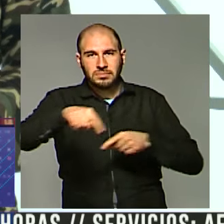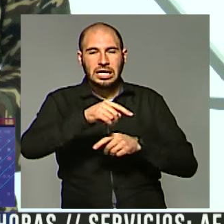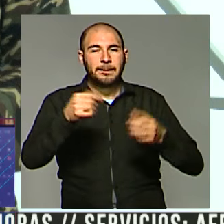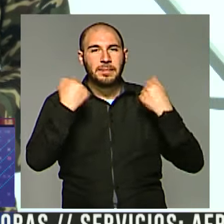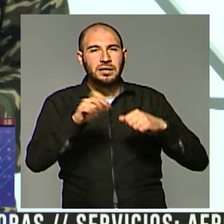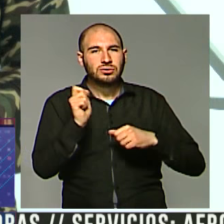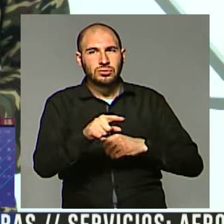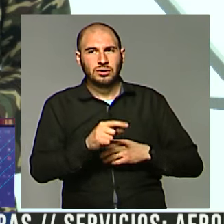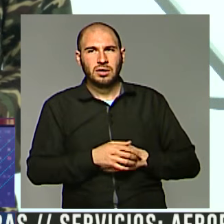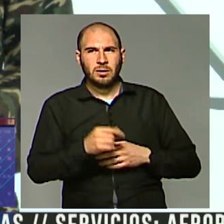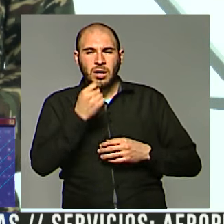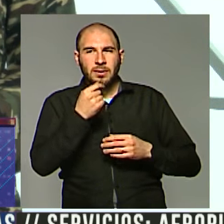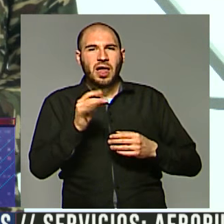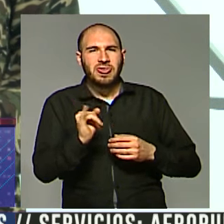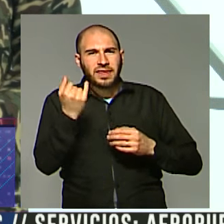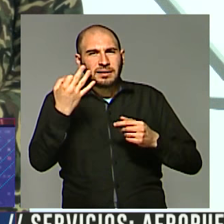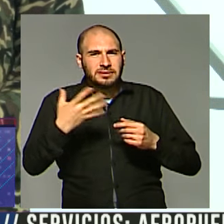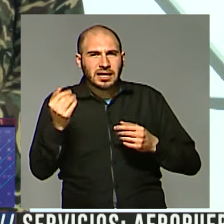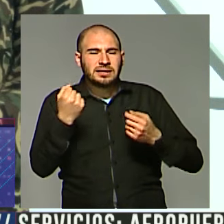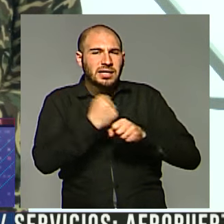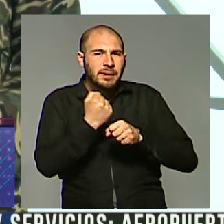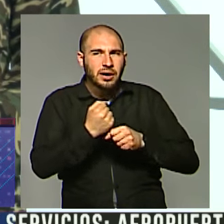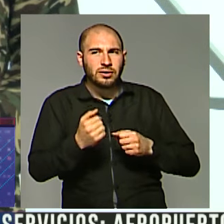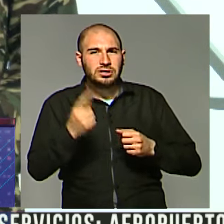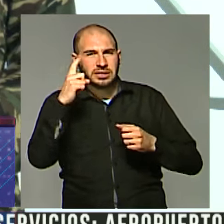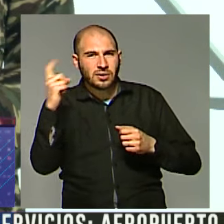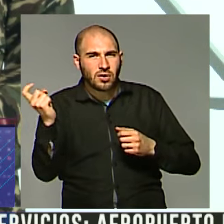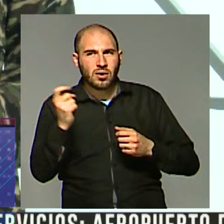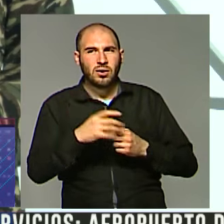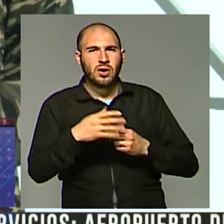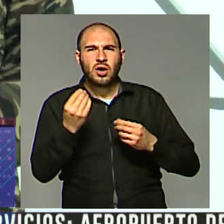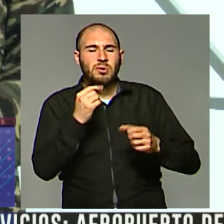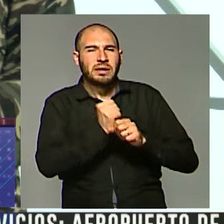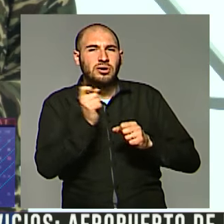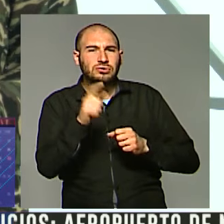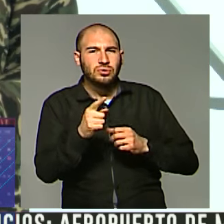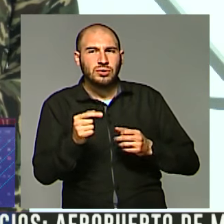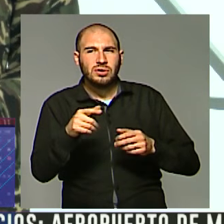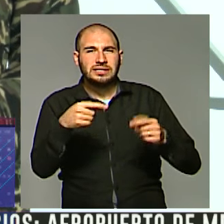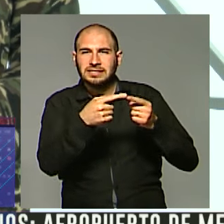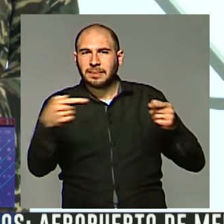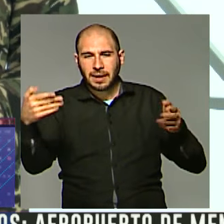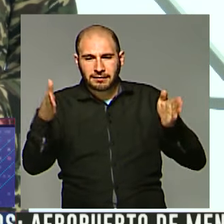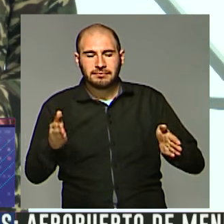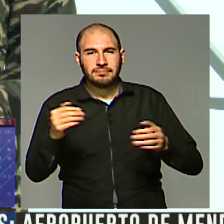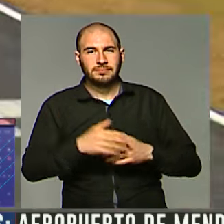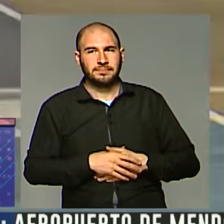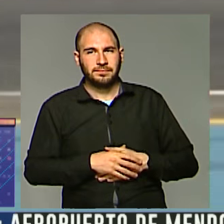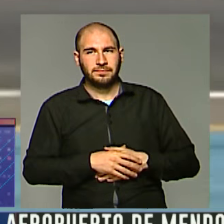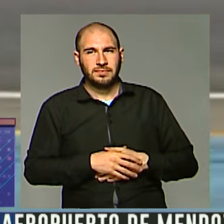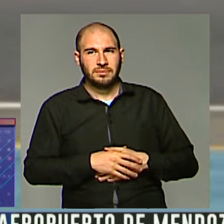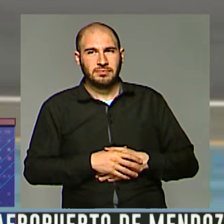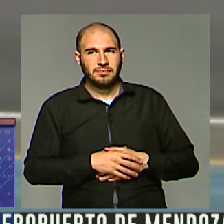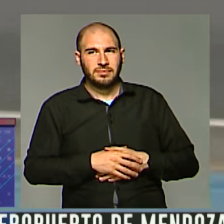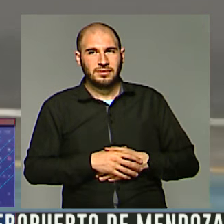entrenamiento personal, digo, ¿tenés alguna dieta particular? ¿Haces un trabajo con psicólogos? ¿Cómo es tu trabajo en la semana para llegar a las carreras?